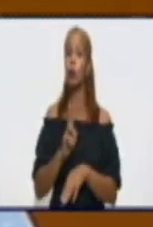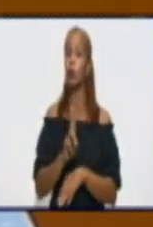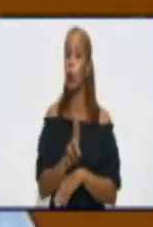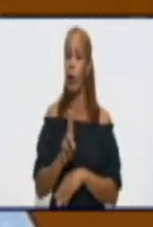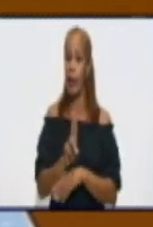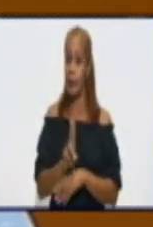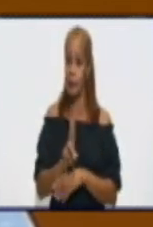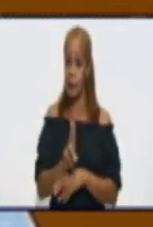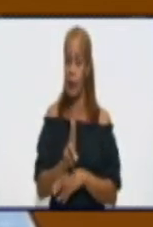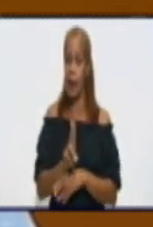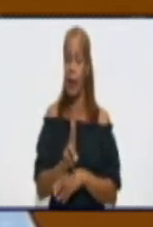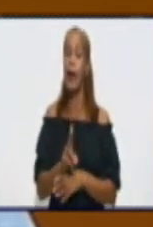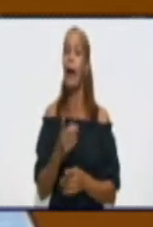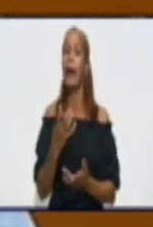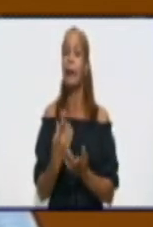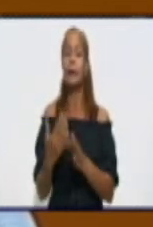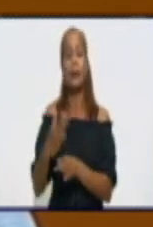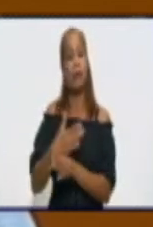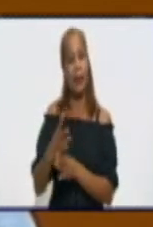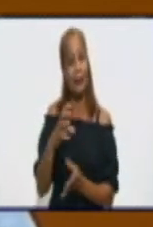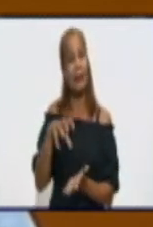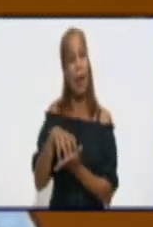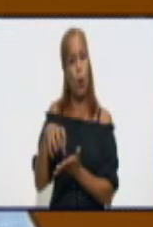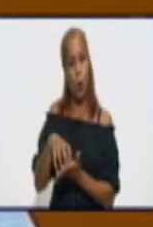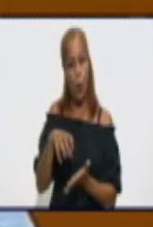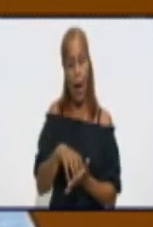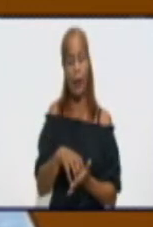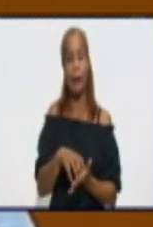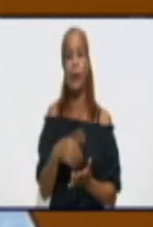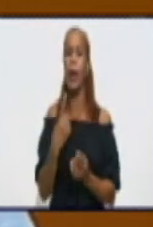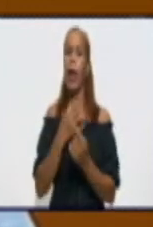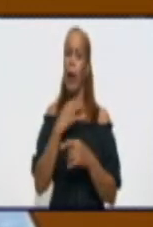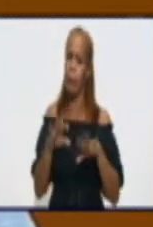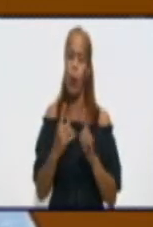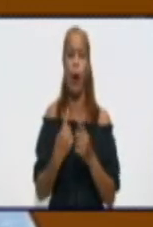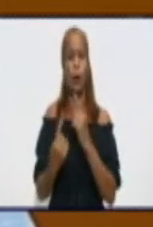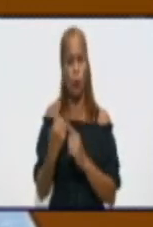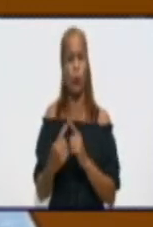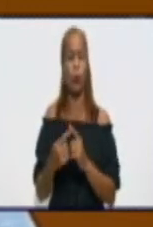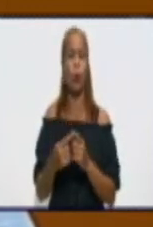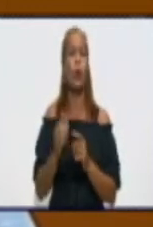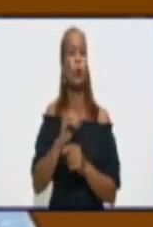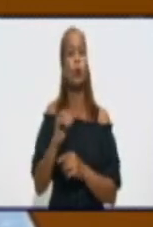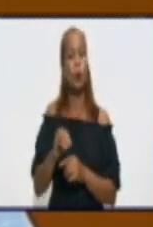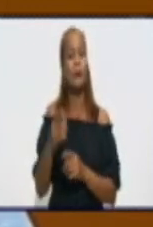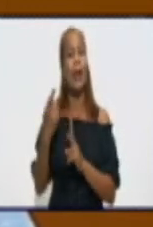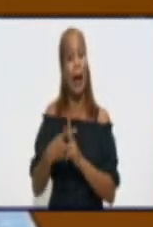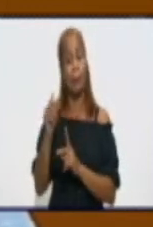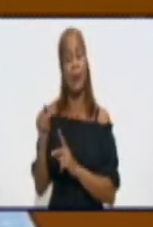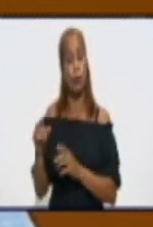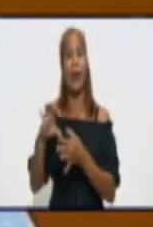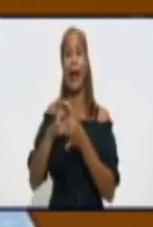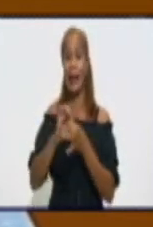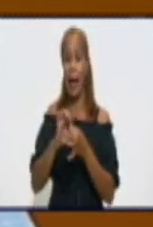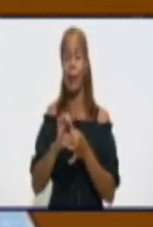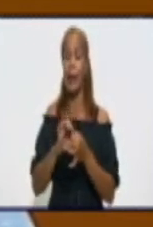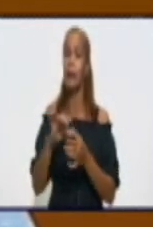en las instituciones de salud para aquellos pacientes que están graves en menos de 24 horas. Y por lo tanto lleva un proceso